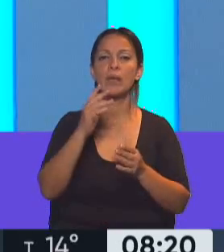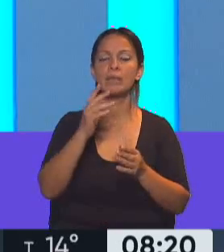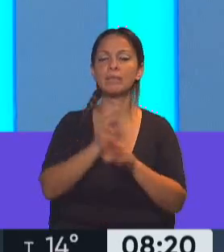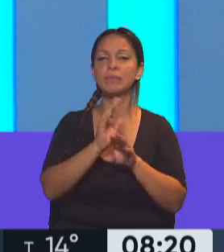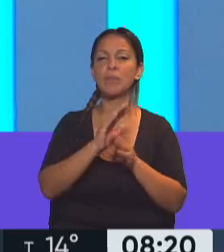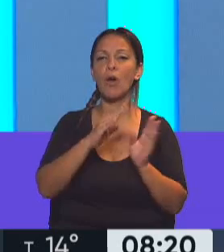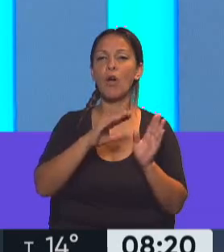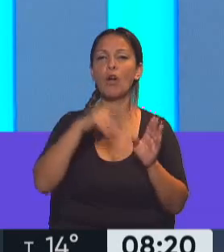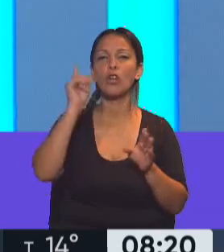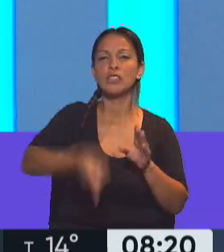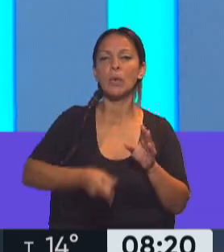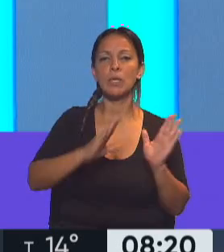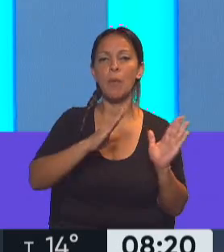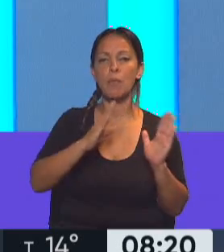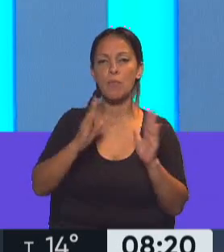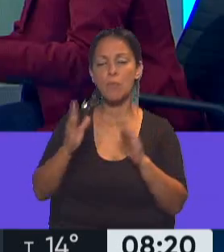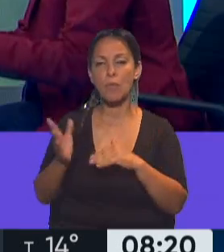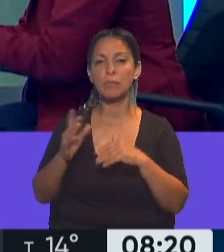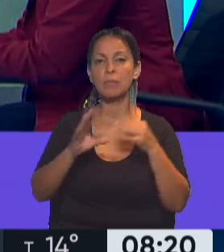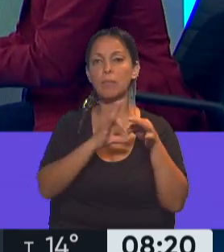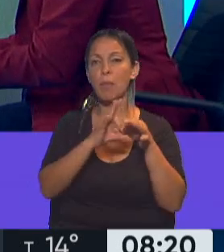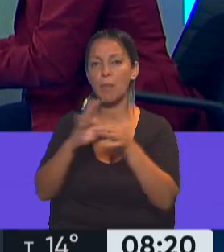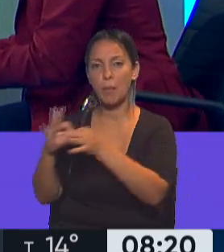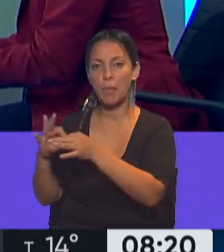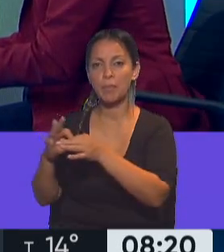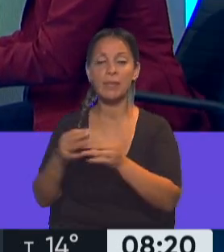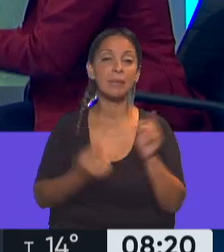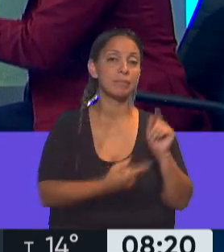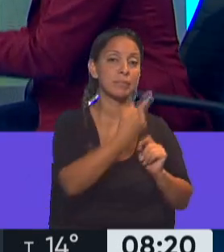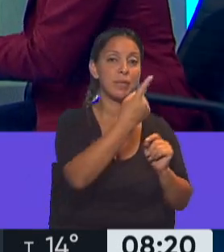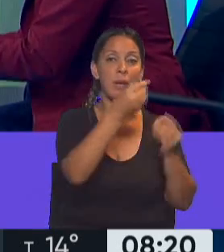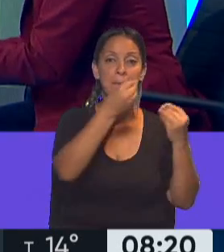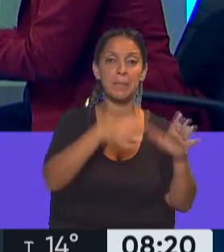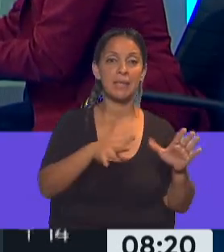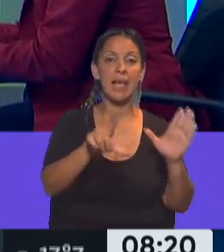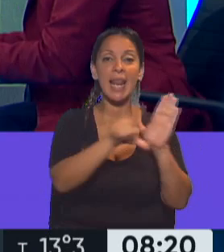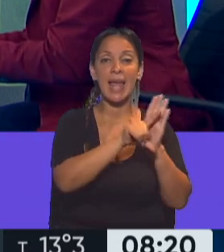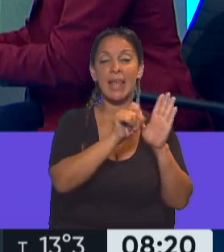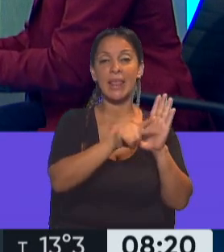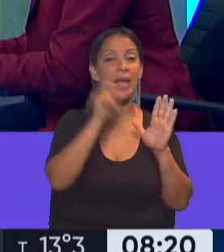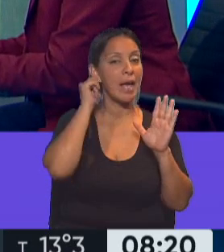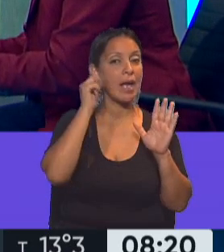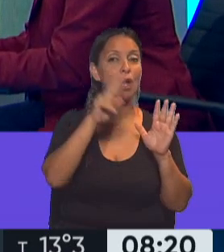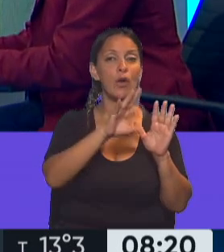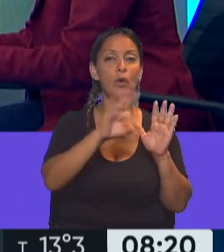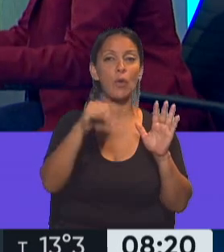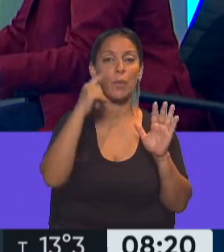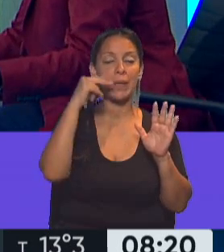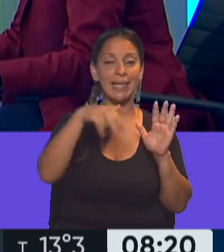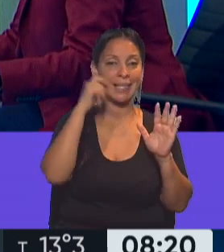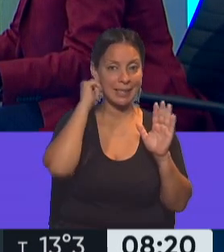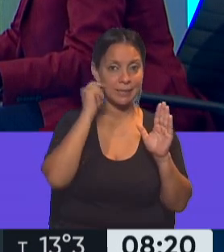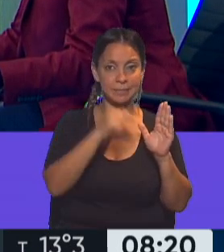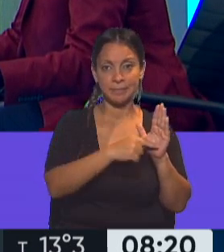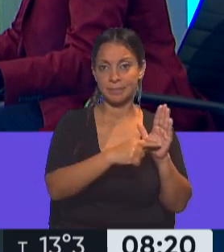comienza en el legislador. Sí. Tenemos una norma, lamentablemente, en la Argentina, bueno, la ley de grooming, lo hemos discutido muchas veces, Pablo. Sí,